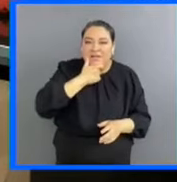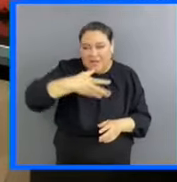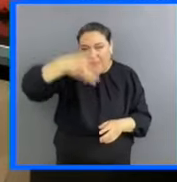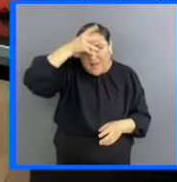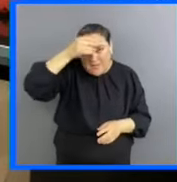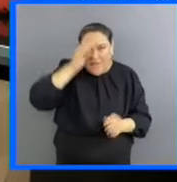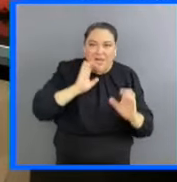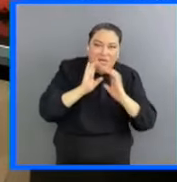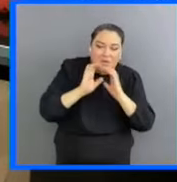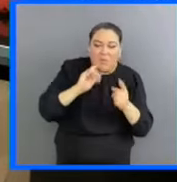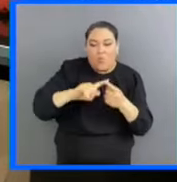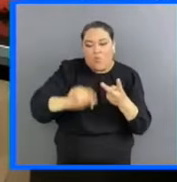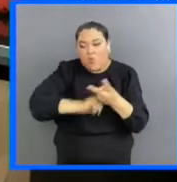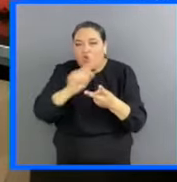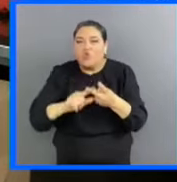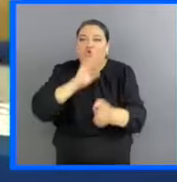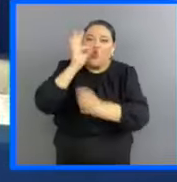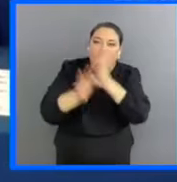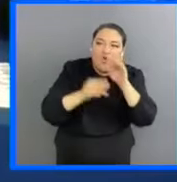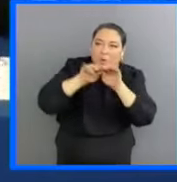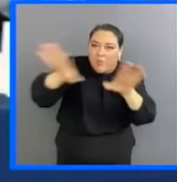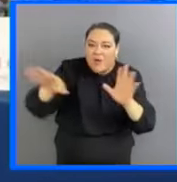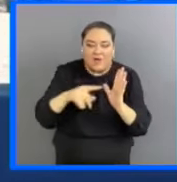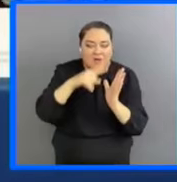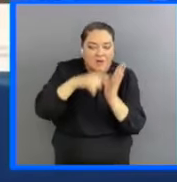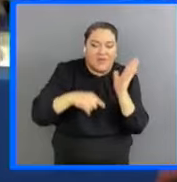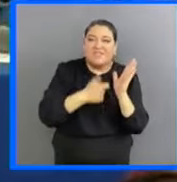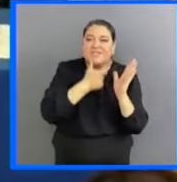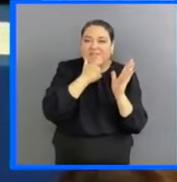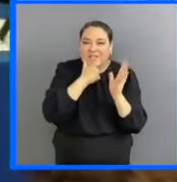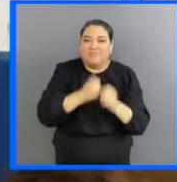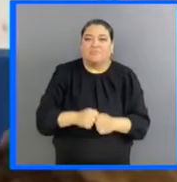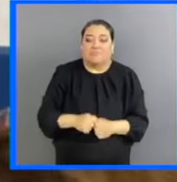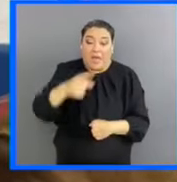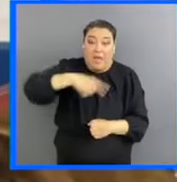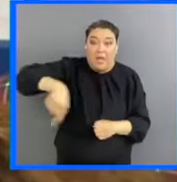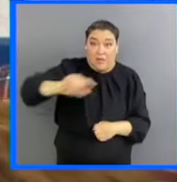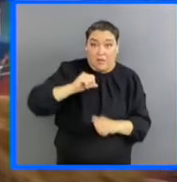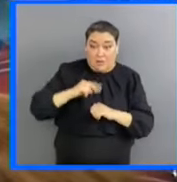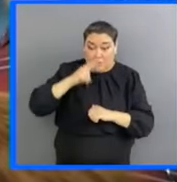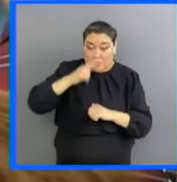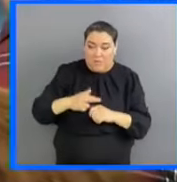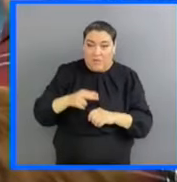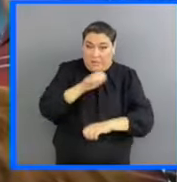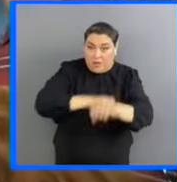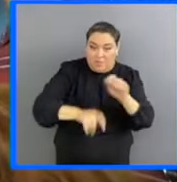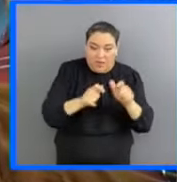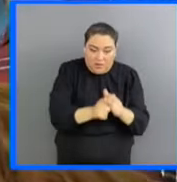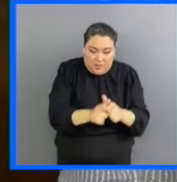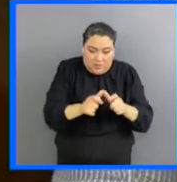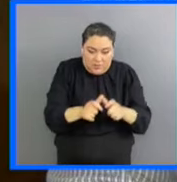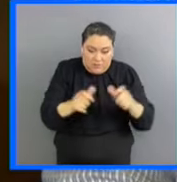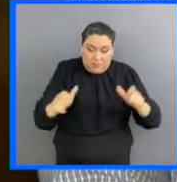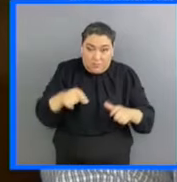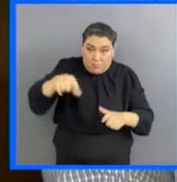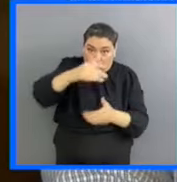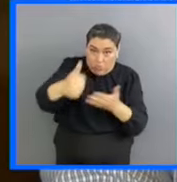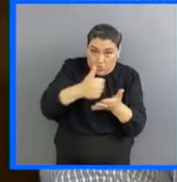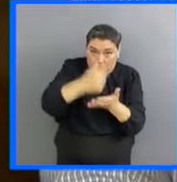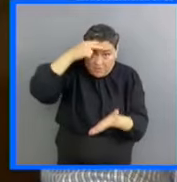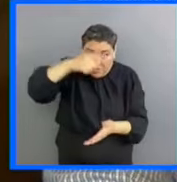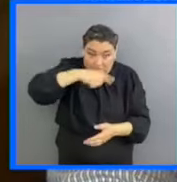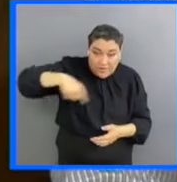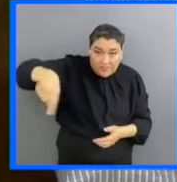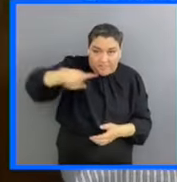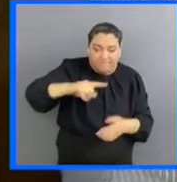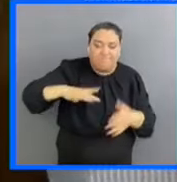las promociones y los menús en inglés. Los representantes de las micro, pequeñas y medianas empresas de la Ciudad de México confían en que